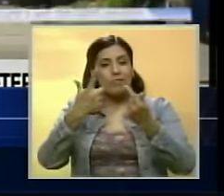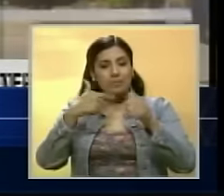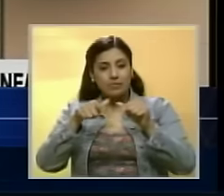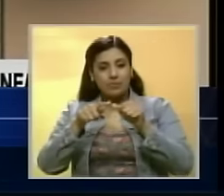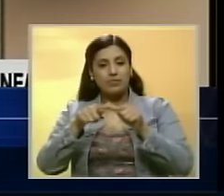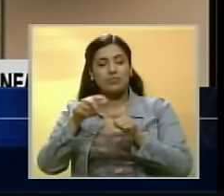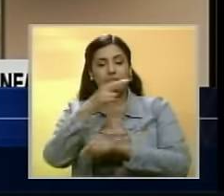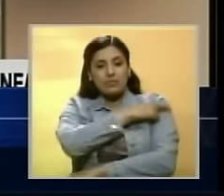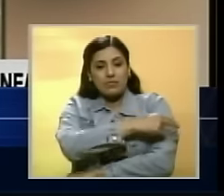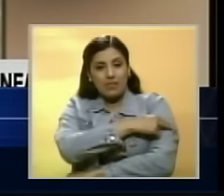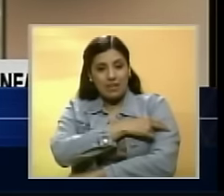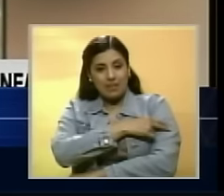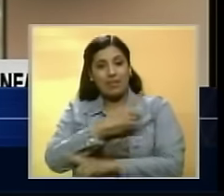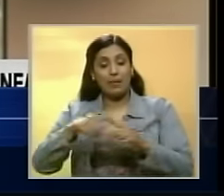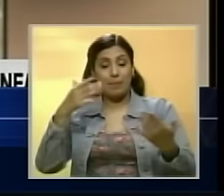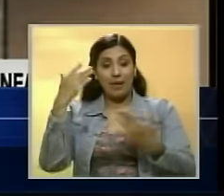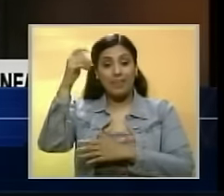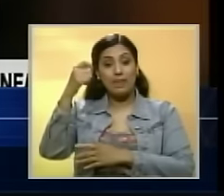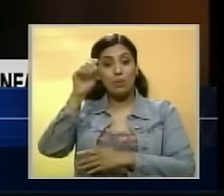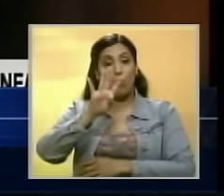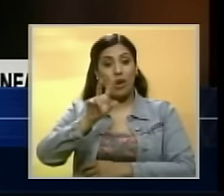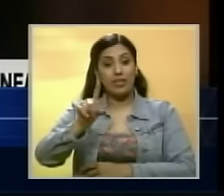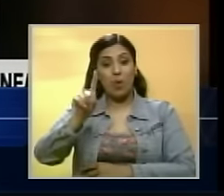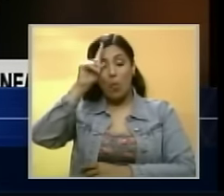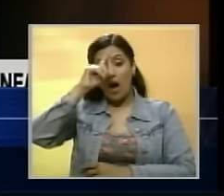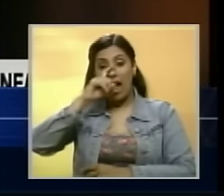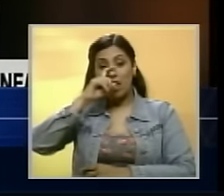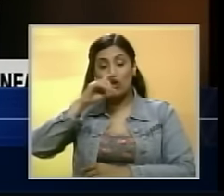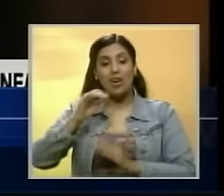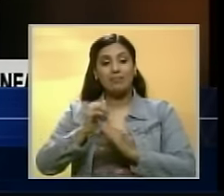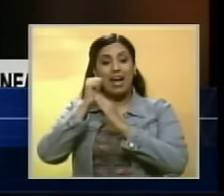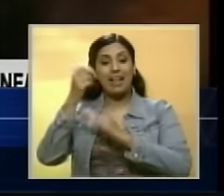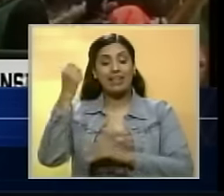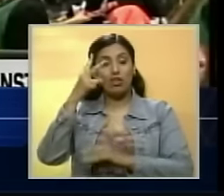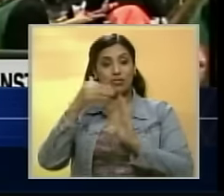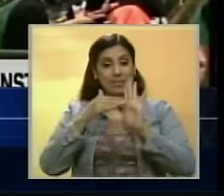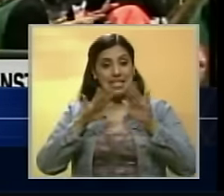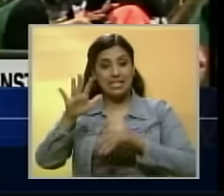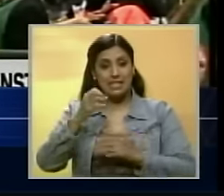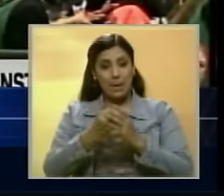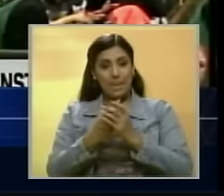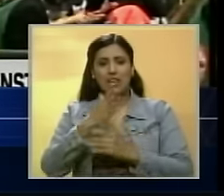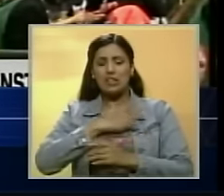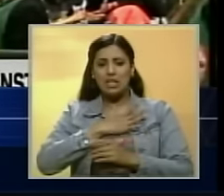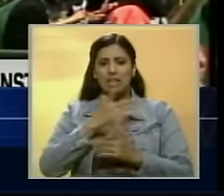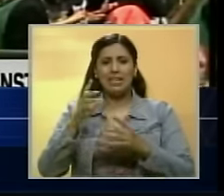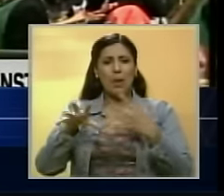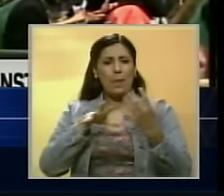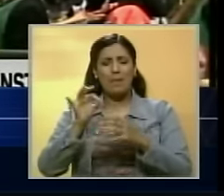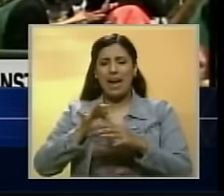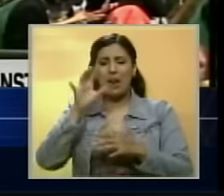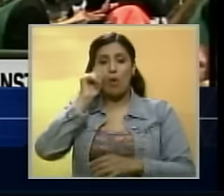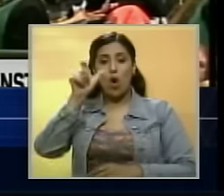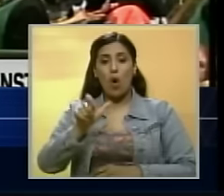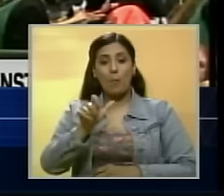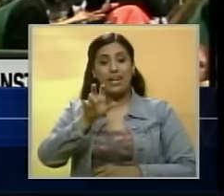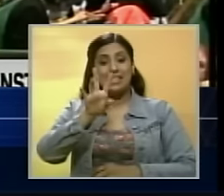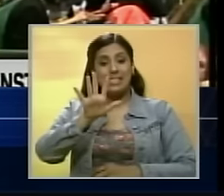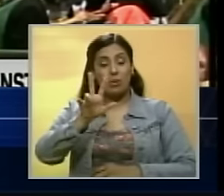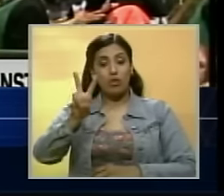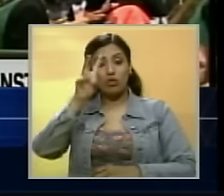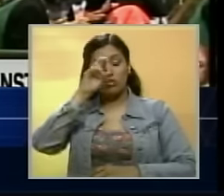leit al norte del país la parlamentaria de 41 años y elegida en mayo de 2015 se encontraba en estado crítico y un hombre de 52